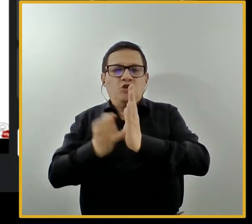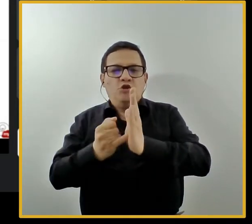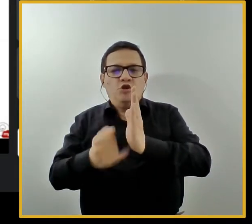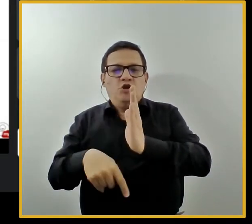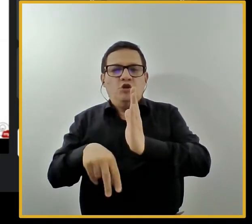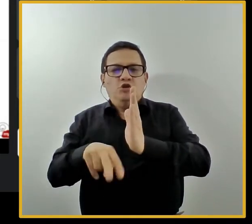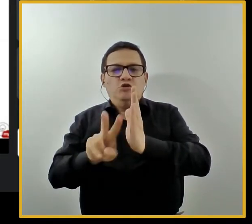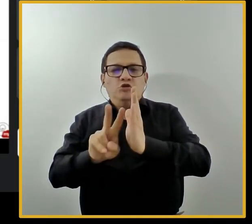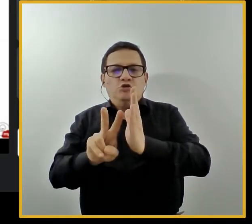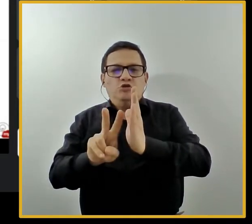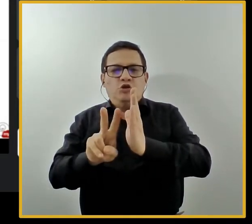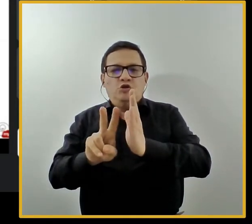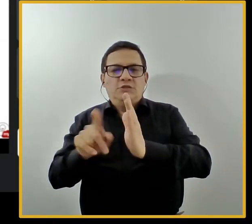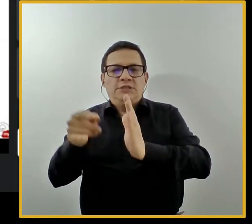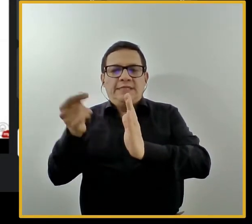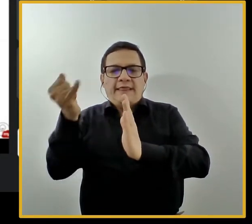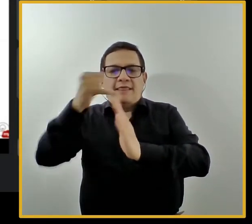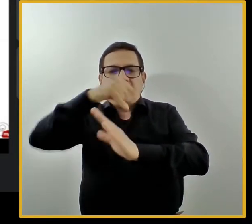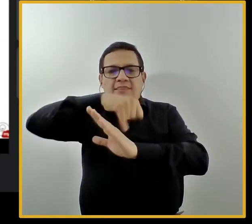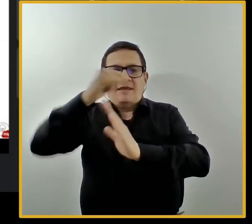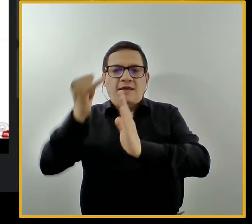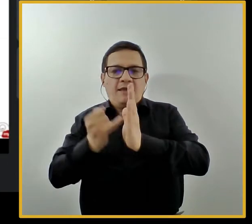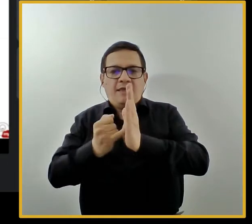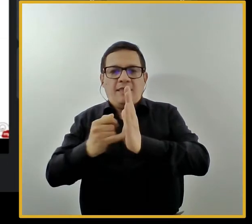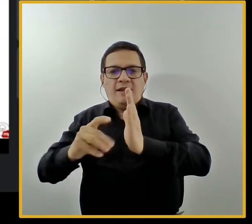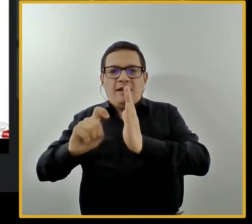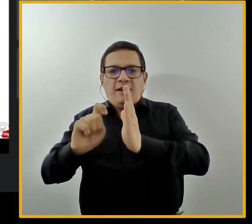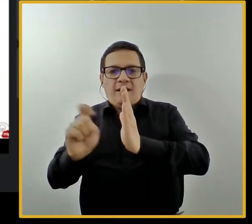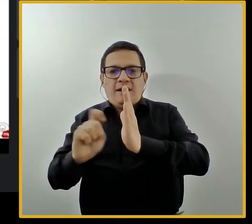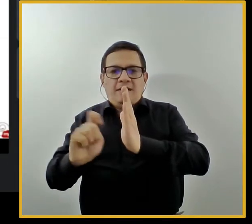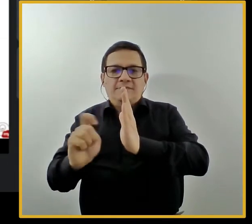2 integral de x